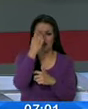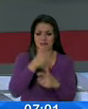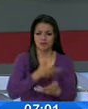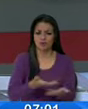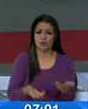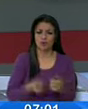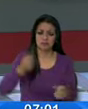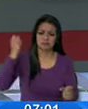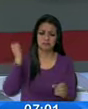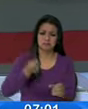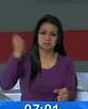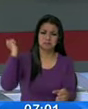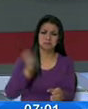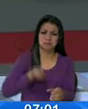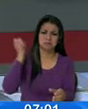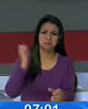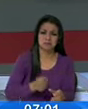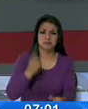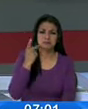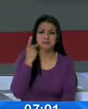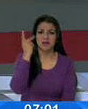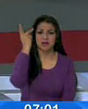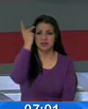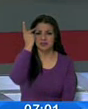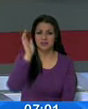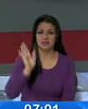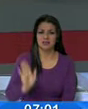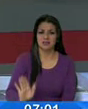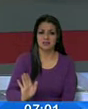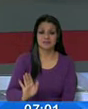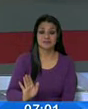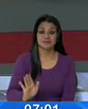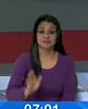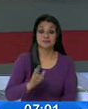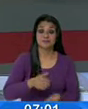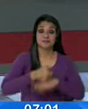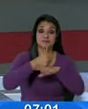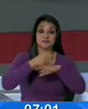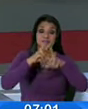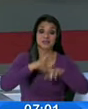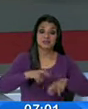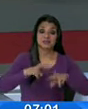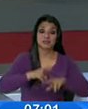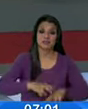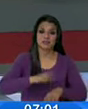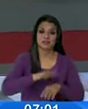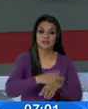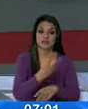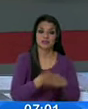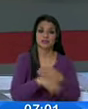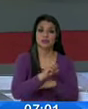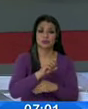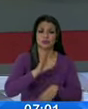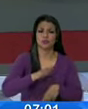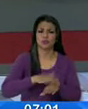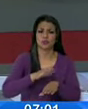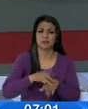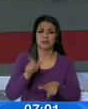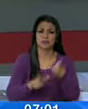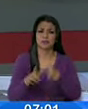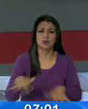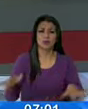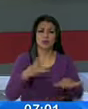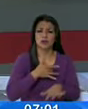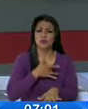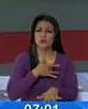para destrozar la cabeza de sus padres. Las autoridades investigan este nuevo caso de parricidio que ha conmocionado a la población